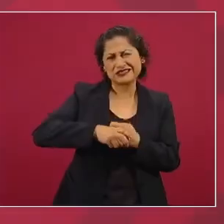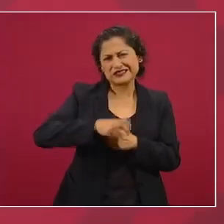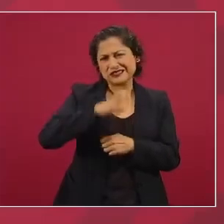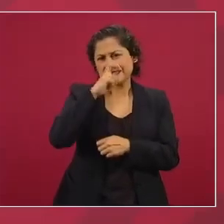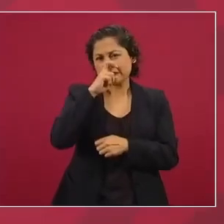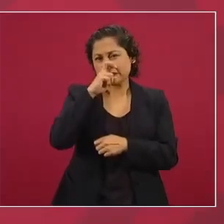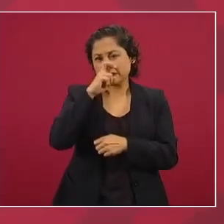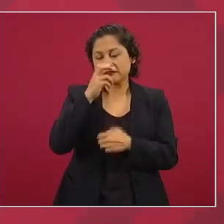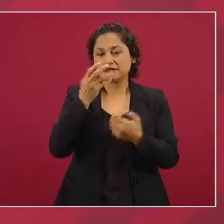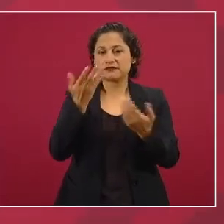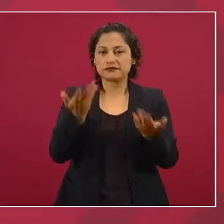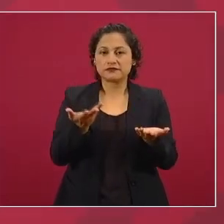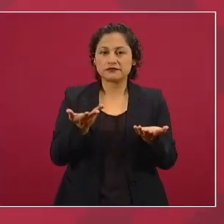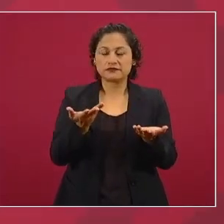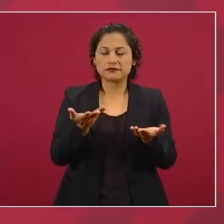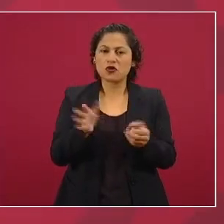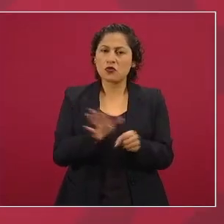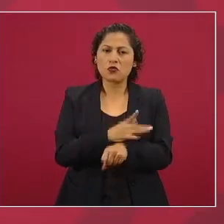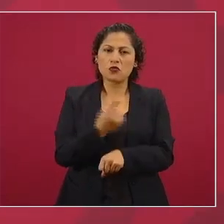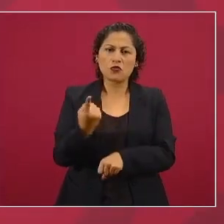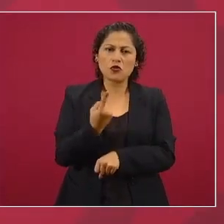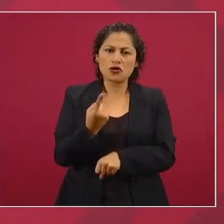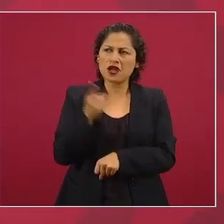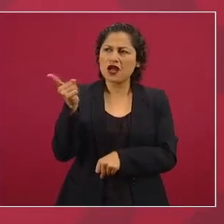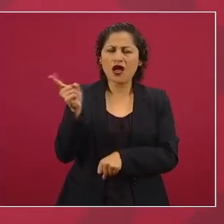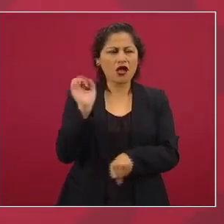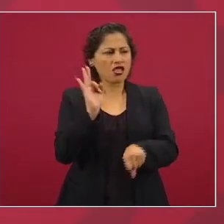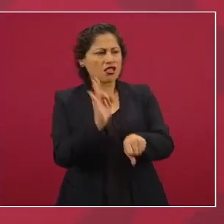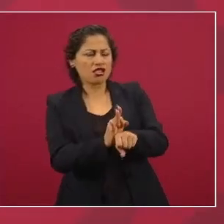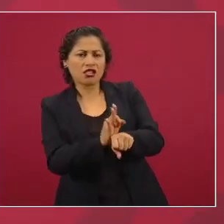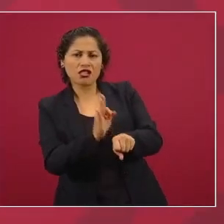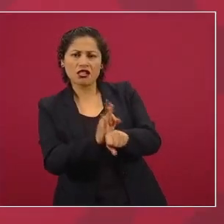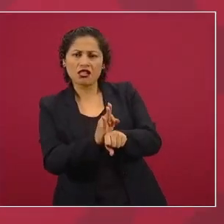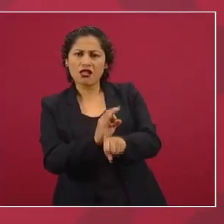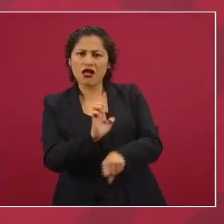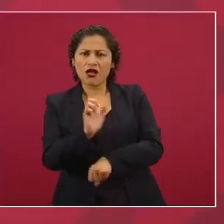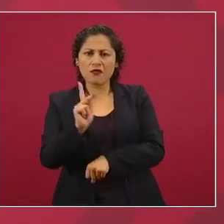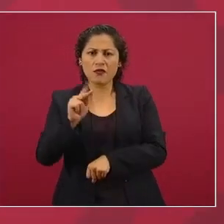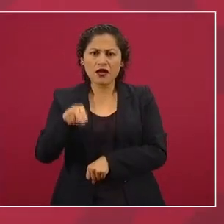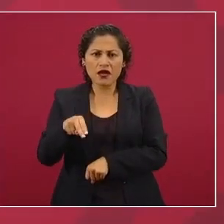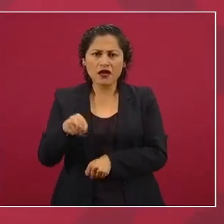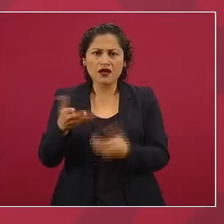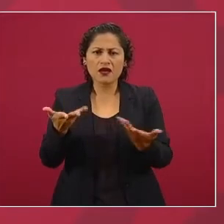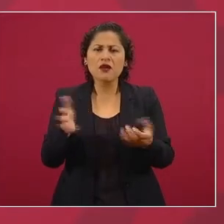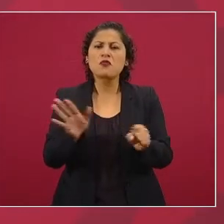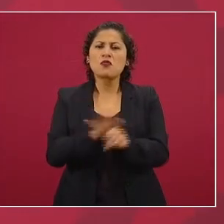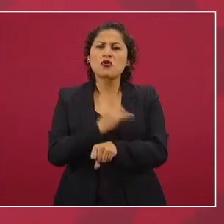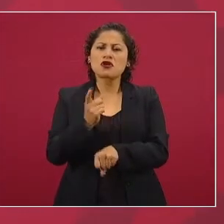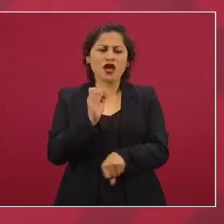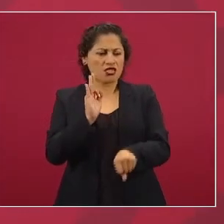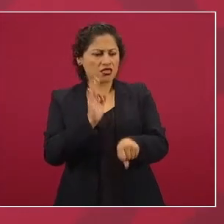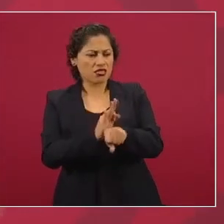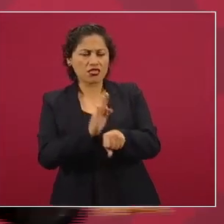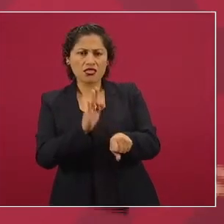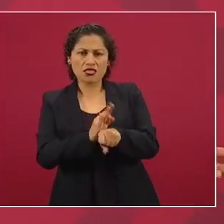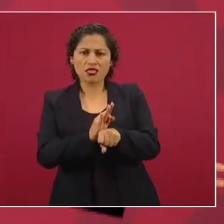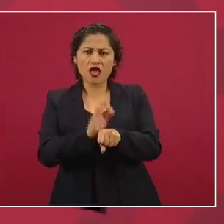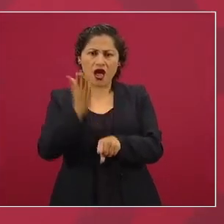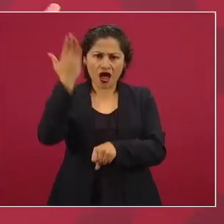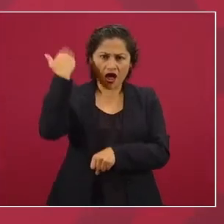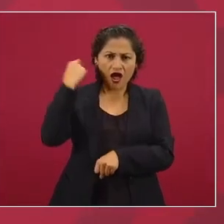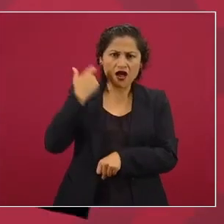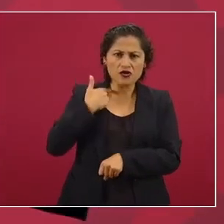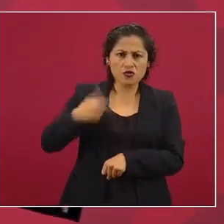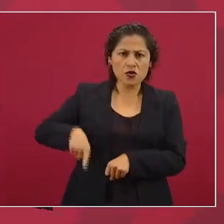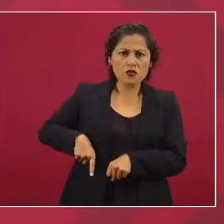y porque su lambisconería con el régimen, pues